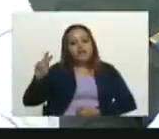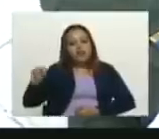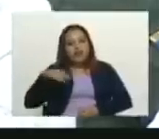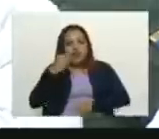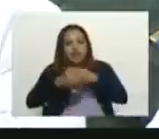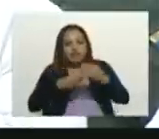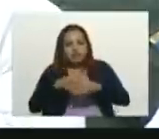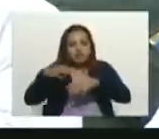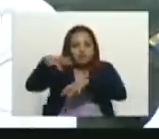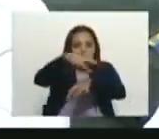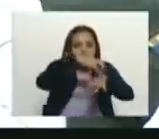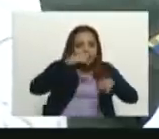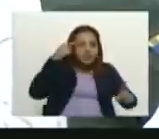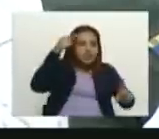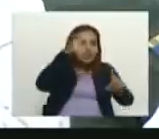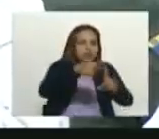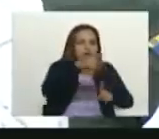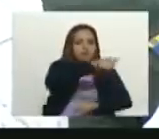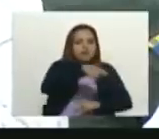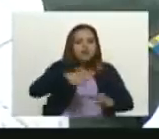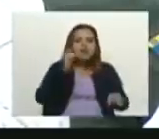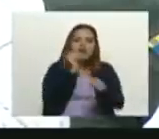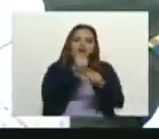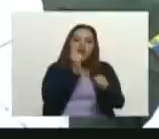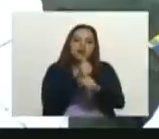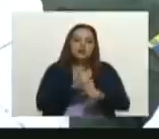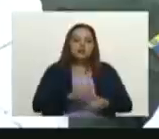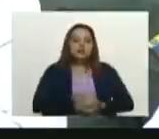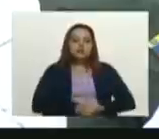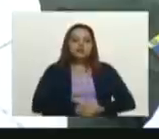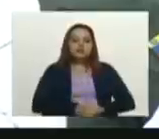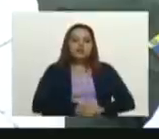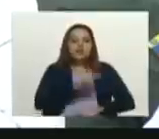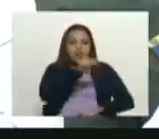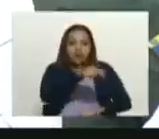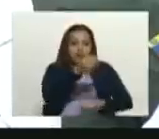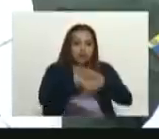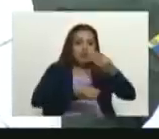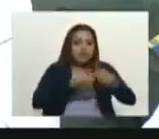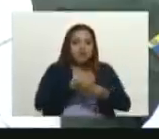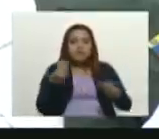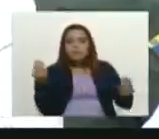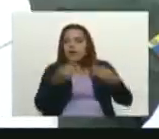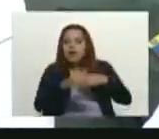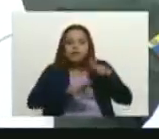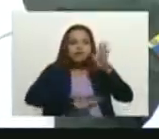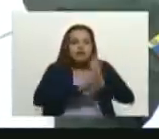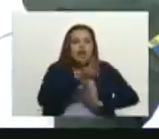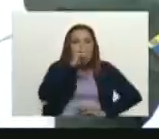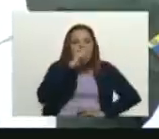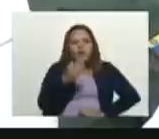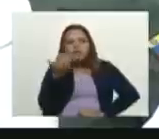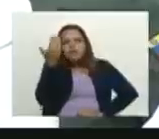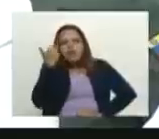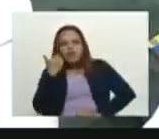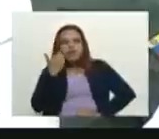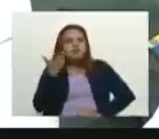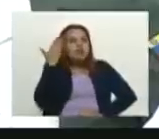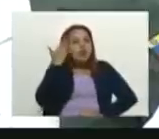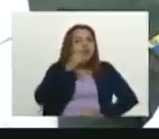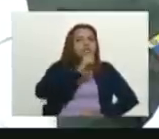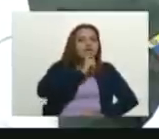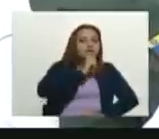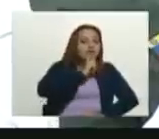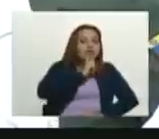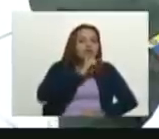los fertilizantes directamente a los productores. Esto ha hecho que haya mayor producción. El año pasado, a pesar de las